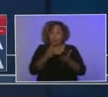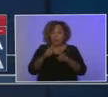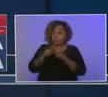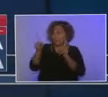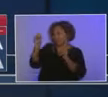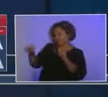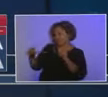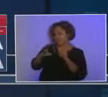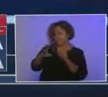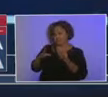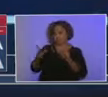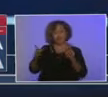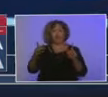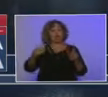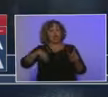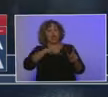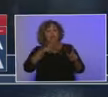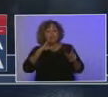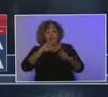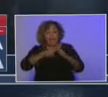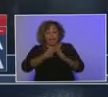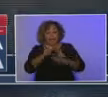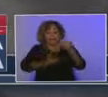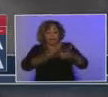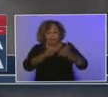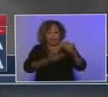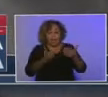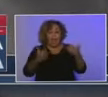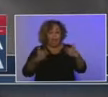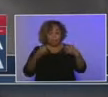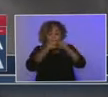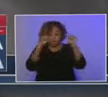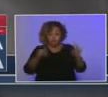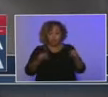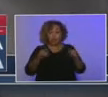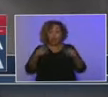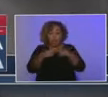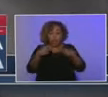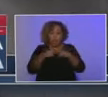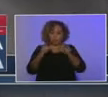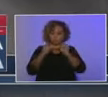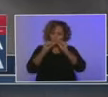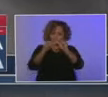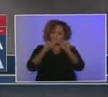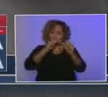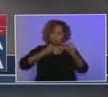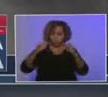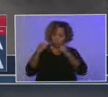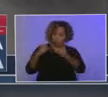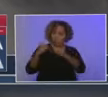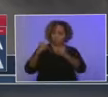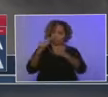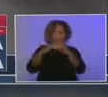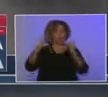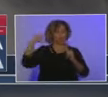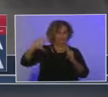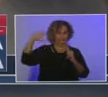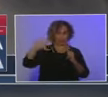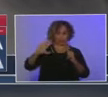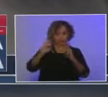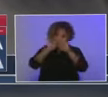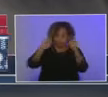fabricados aquí. Debía haberle hablado de las iniciativas para tener un sistema energético resiliente, mejor que el que hubo el huracán María, y que